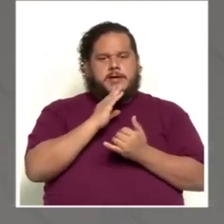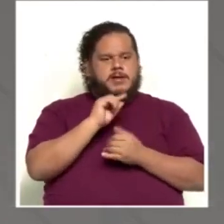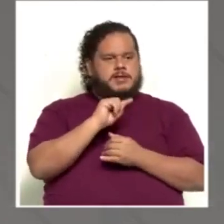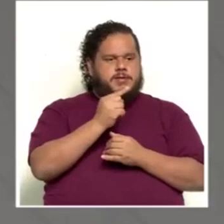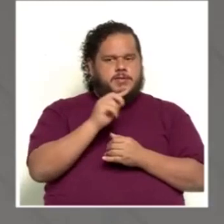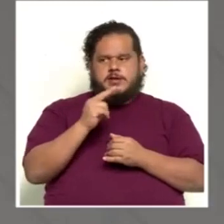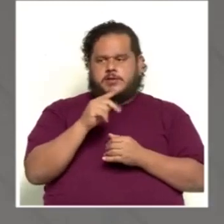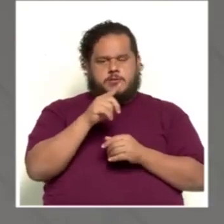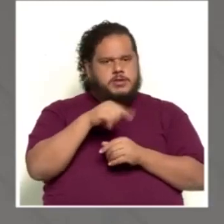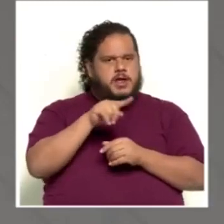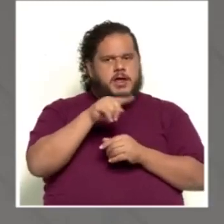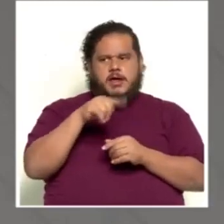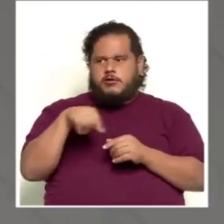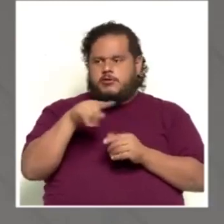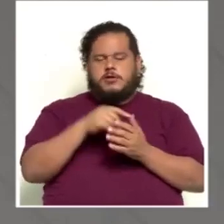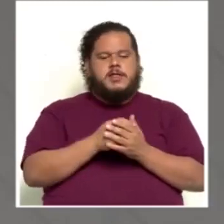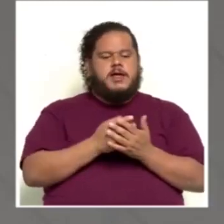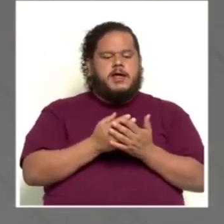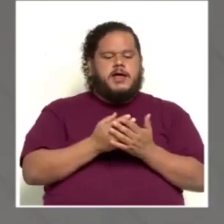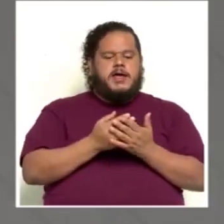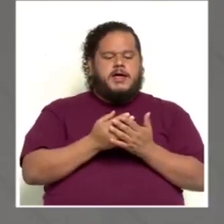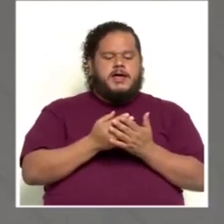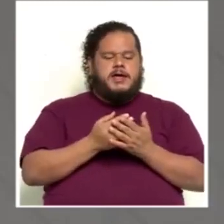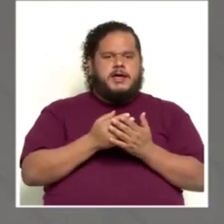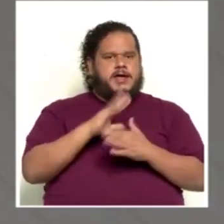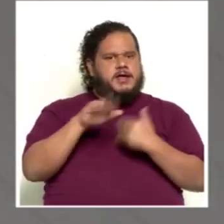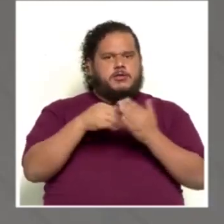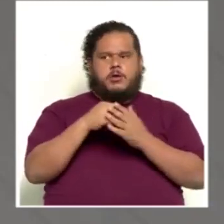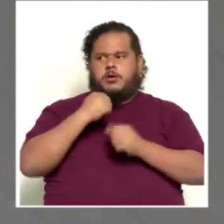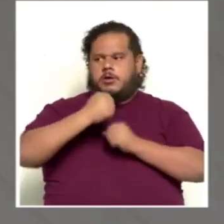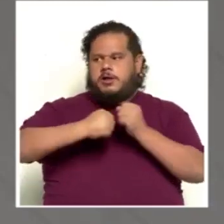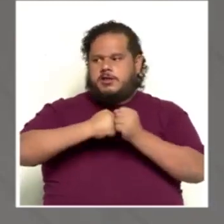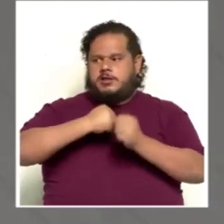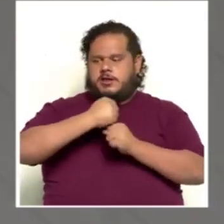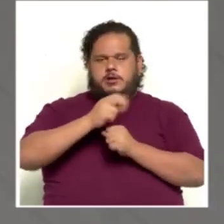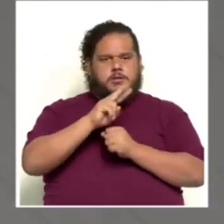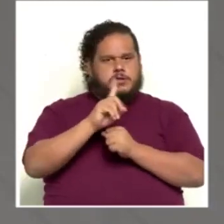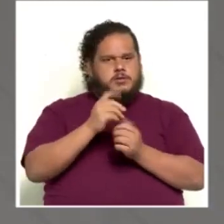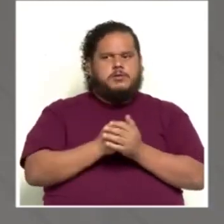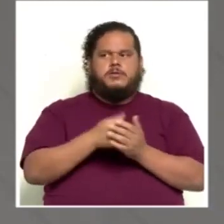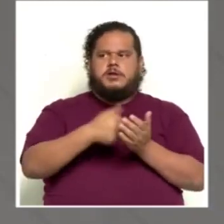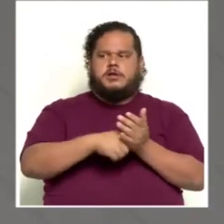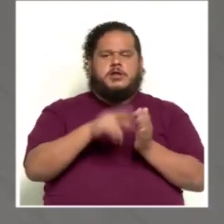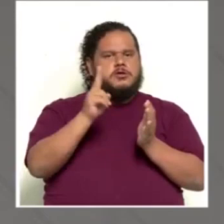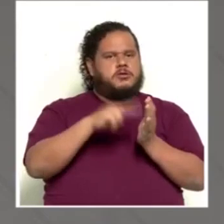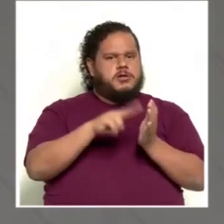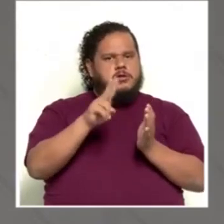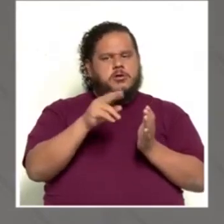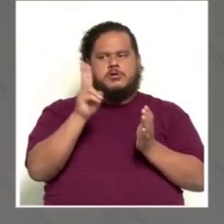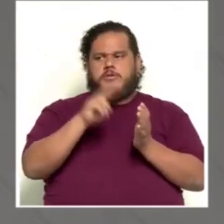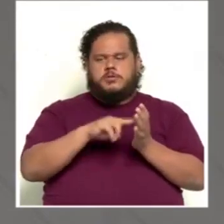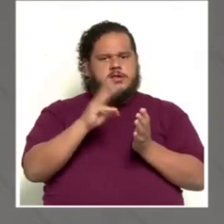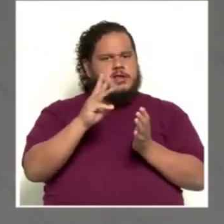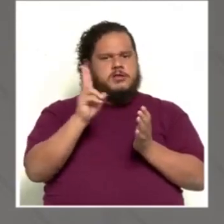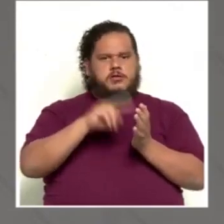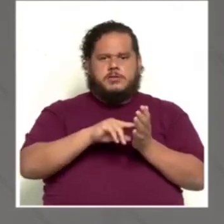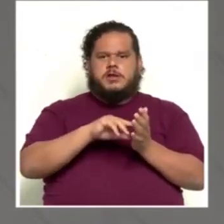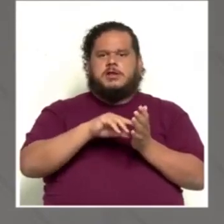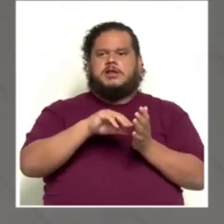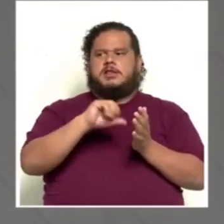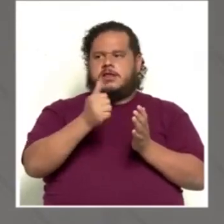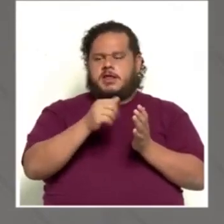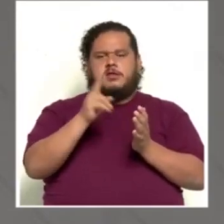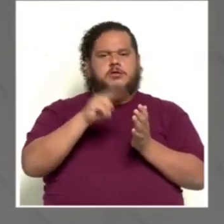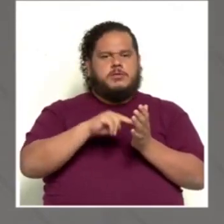el siglo XXI. En promedio, en las elecciones de 2002, 2006, 2010, 2014 y